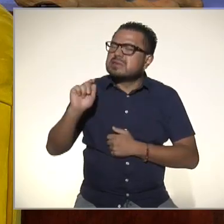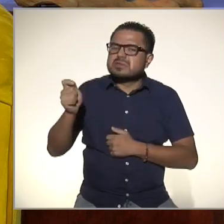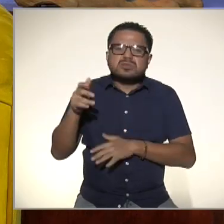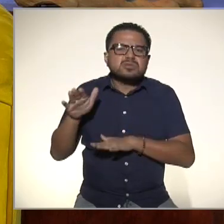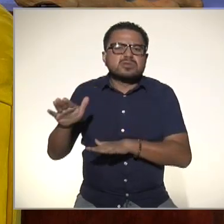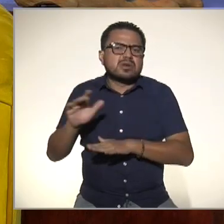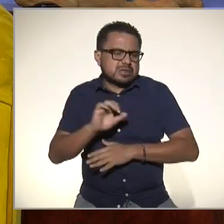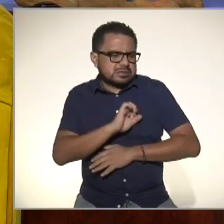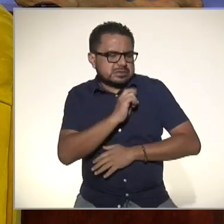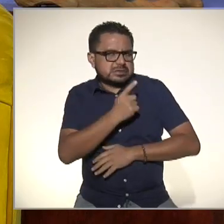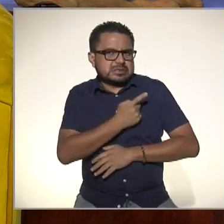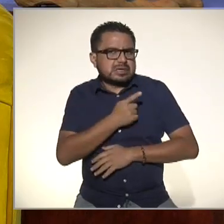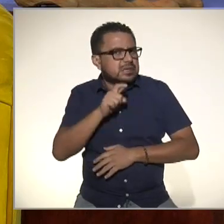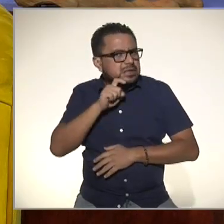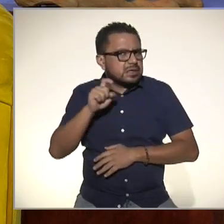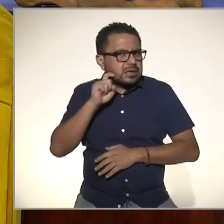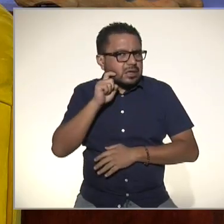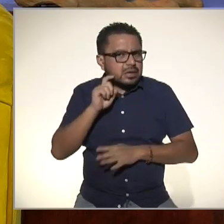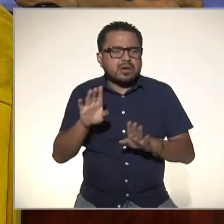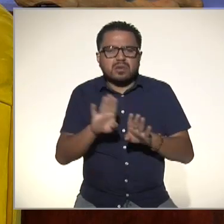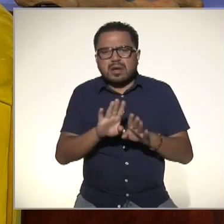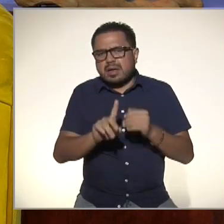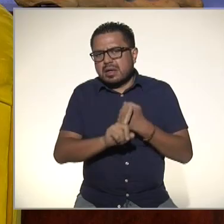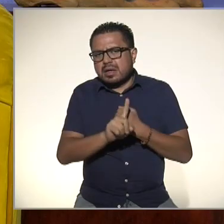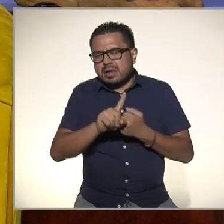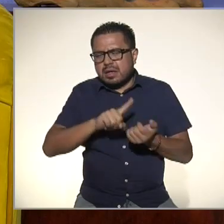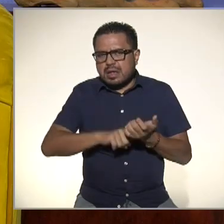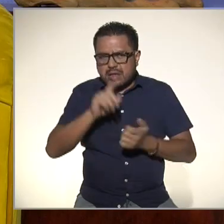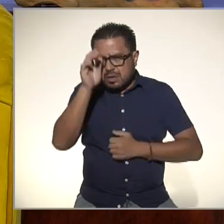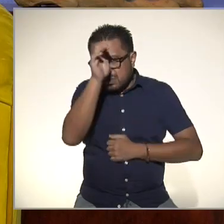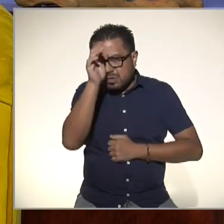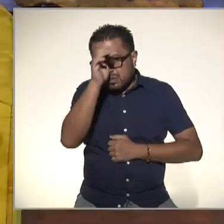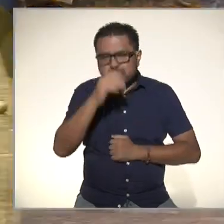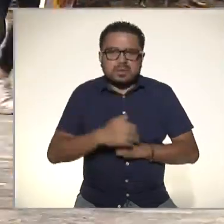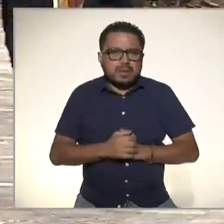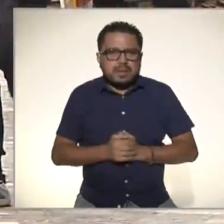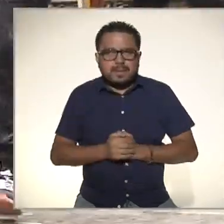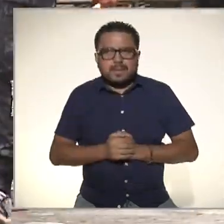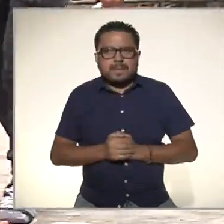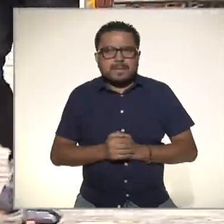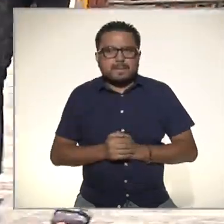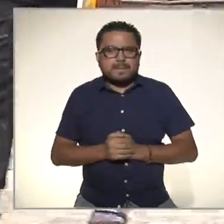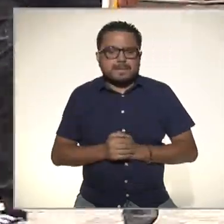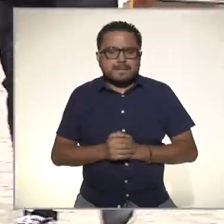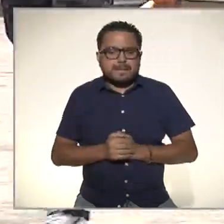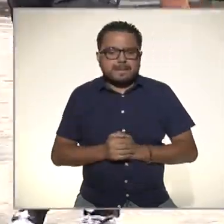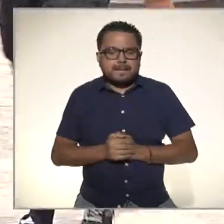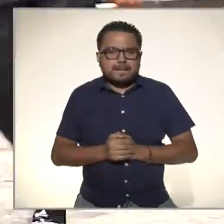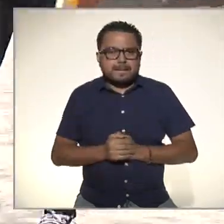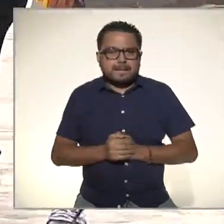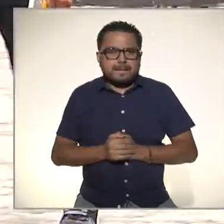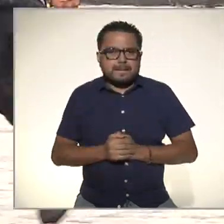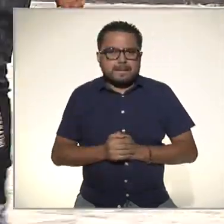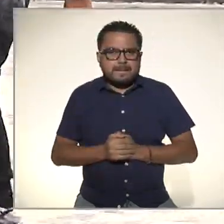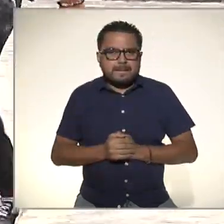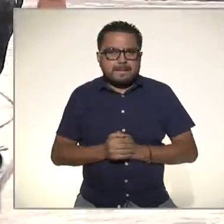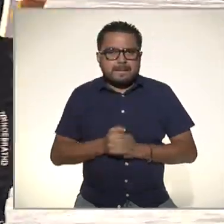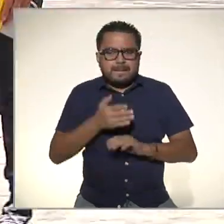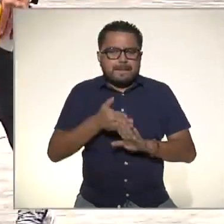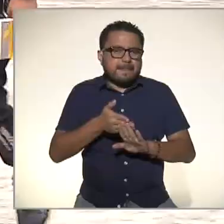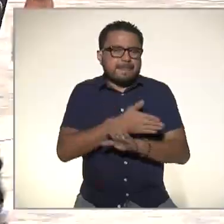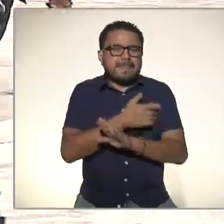sobre salud sexual y las preconcepciones culturales. las